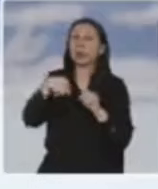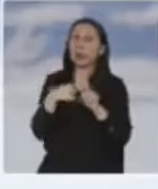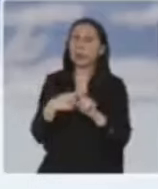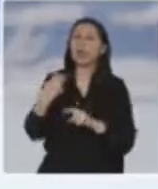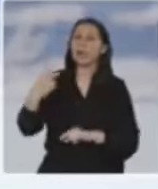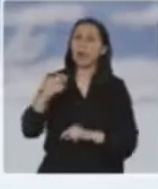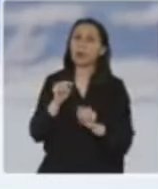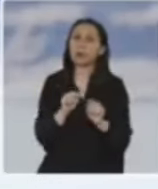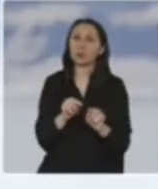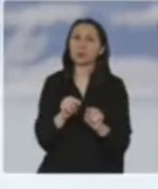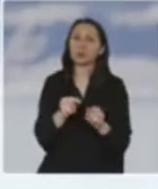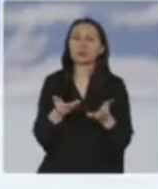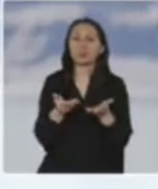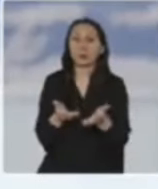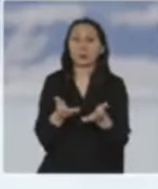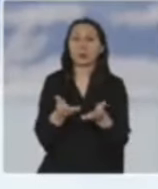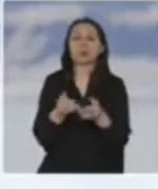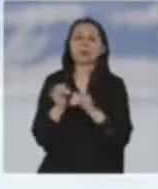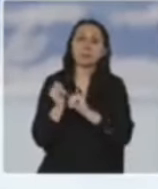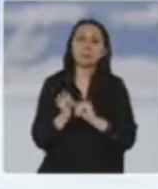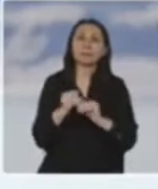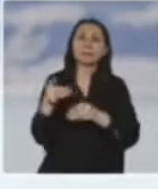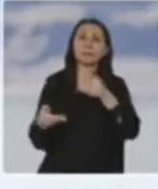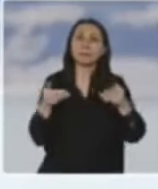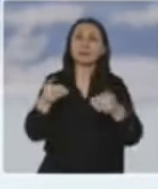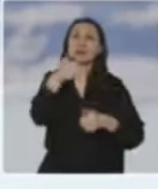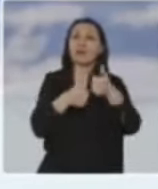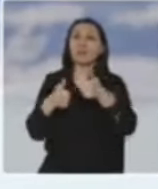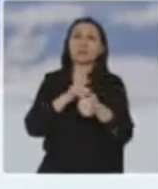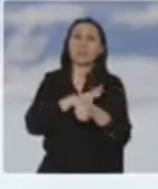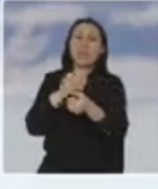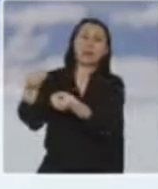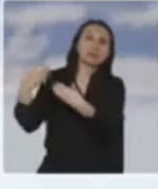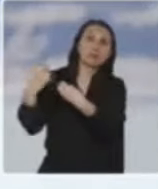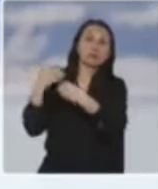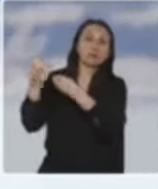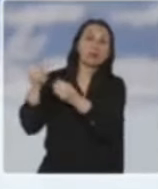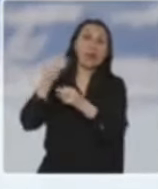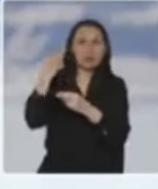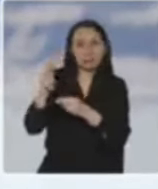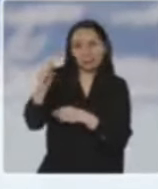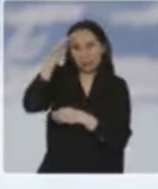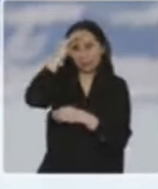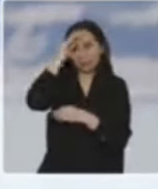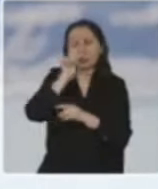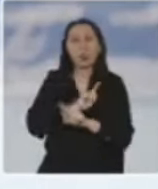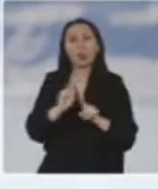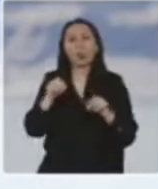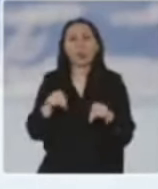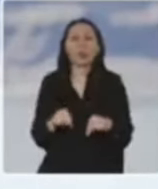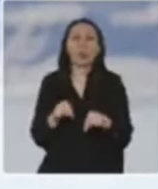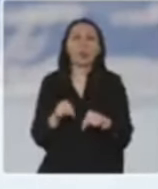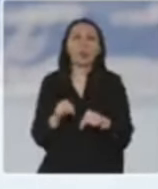muy muy valiosa porque se está transmitiendo a profesionales chilenos o sea lo que acá Esto no es